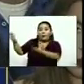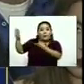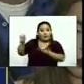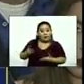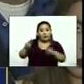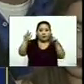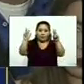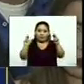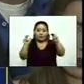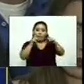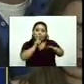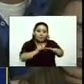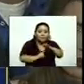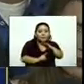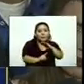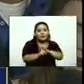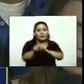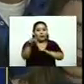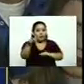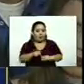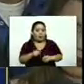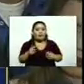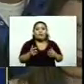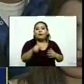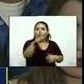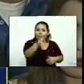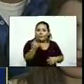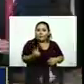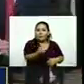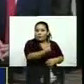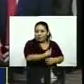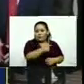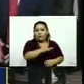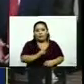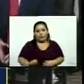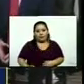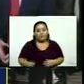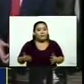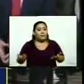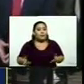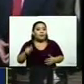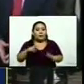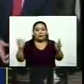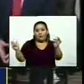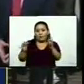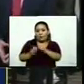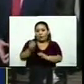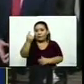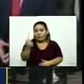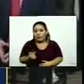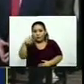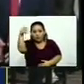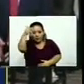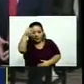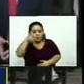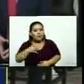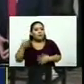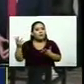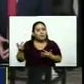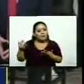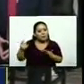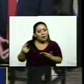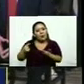migratorios a nuestros compatriotas que están allá en Estados Unidos. La reunión con el mandatario estadounidense esperan que las